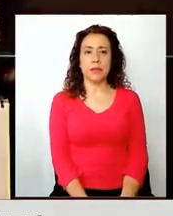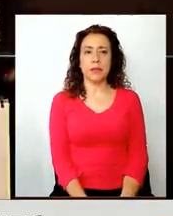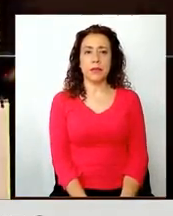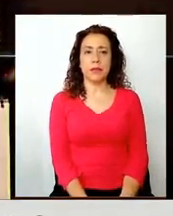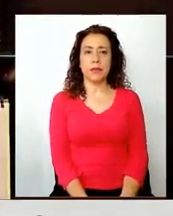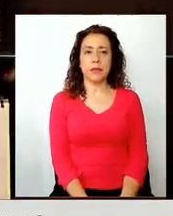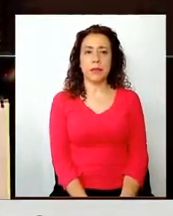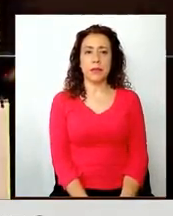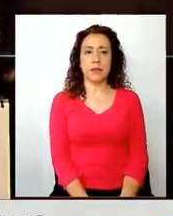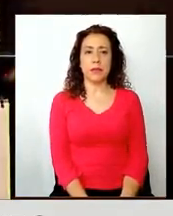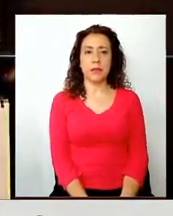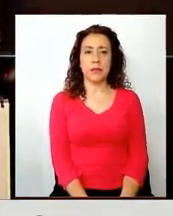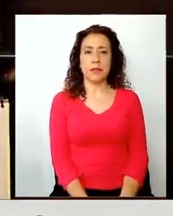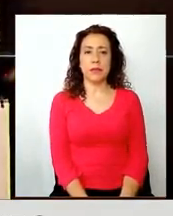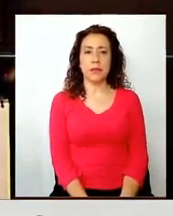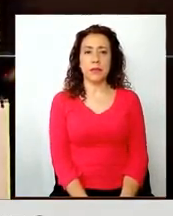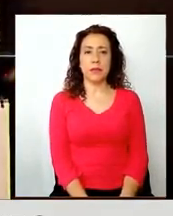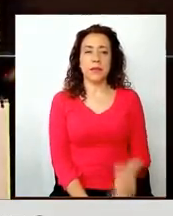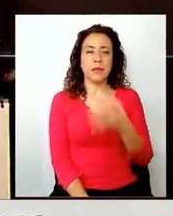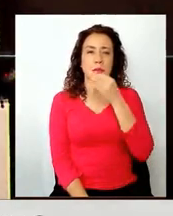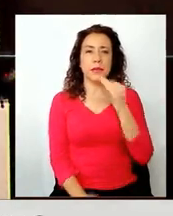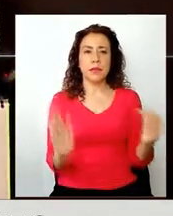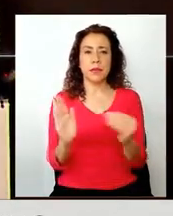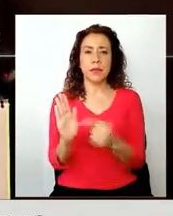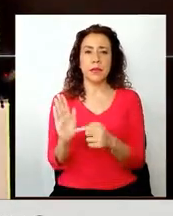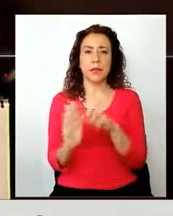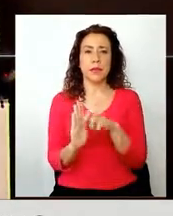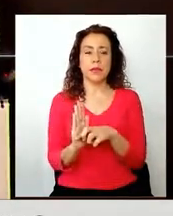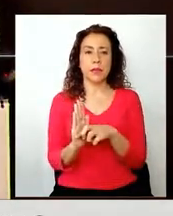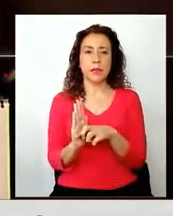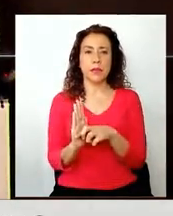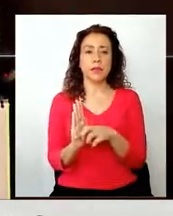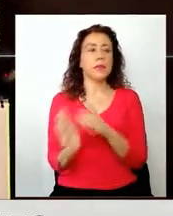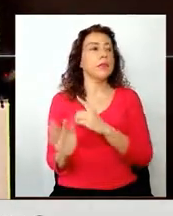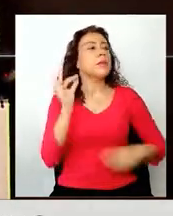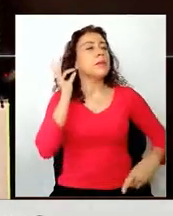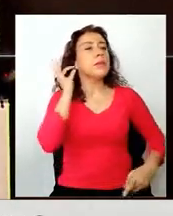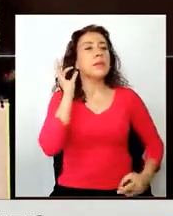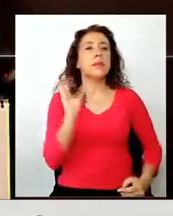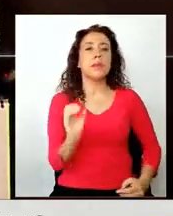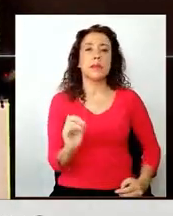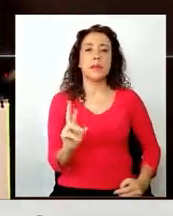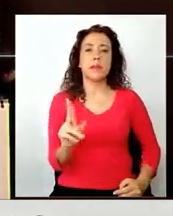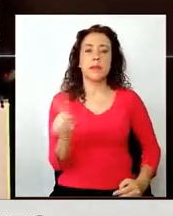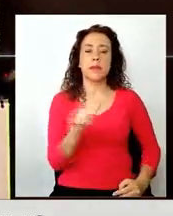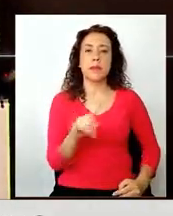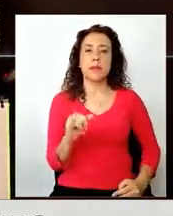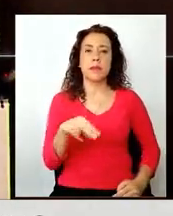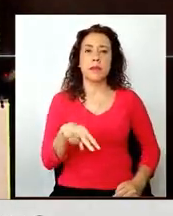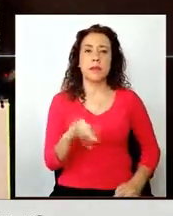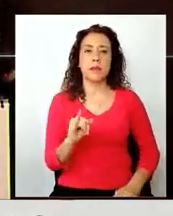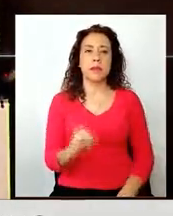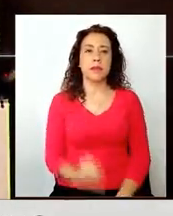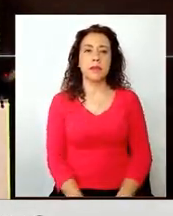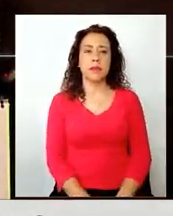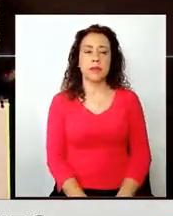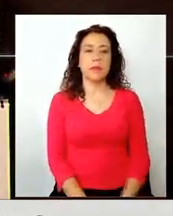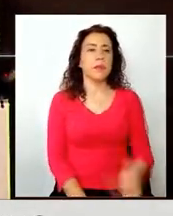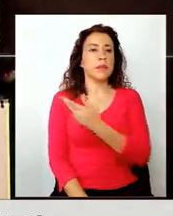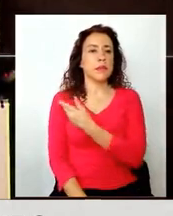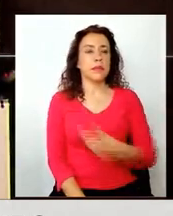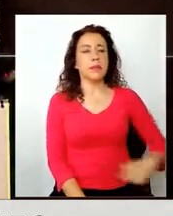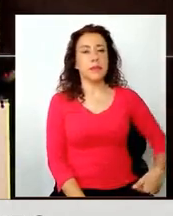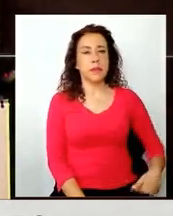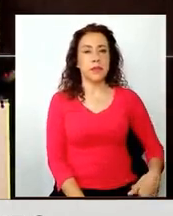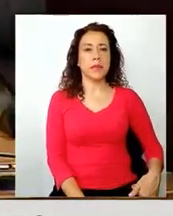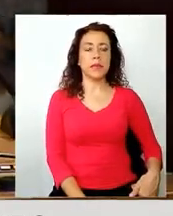bien para hablar a favor de este proyecto Le ofrezco la palabra la diputada Maite orsini presidente el espacio